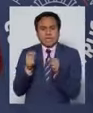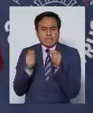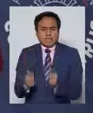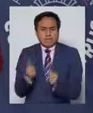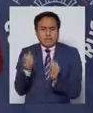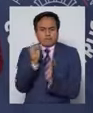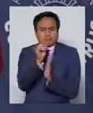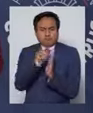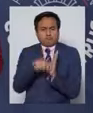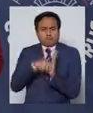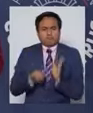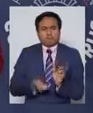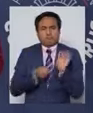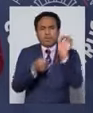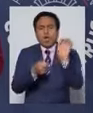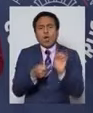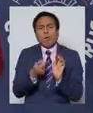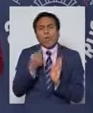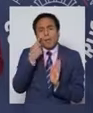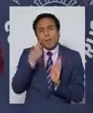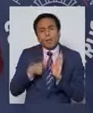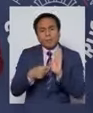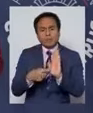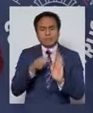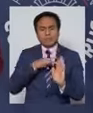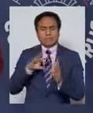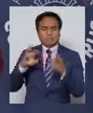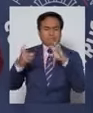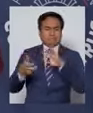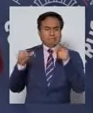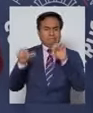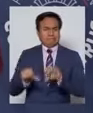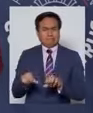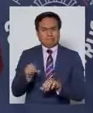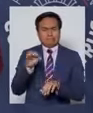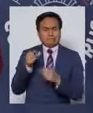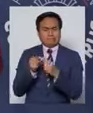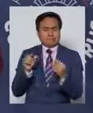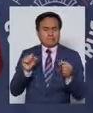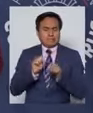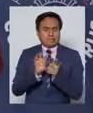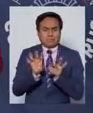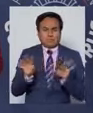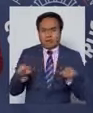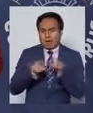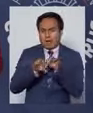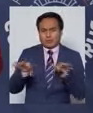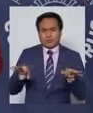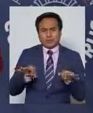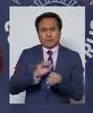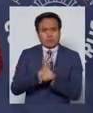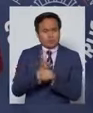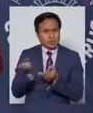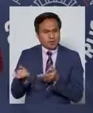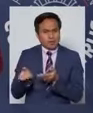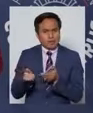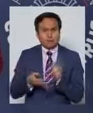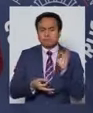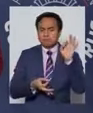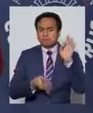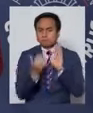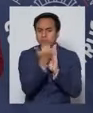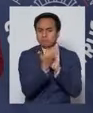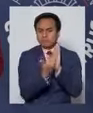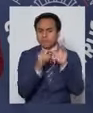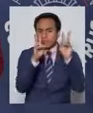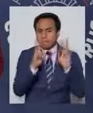expertos que incluye un conjunto de propuestas para evitar en Chile una catástrofe nacional por la propagación del COVID-19. Entre